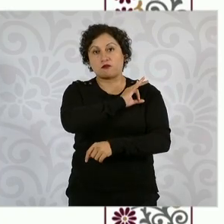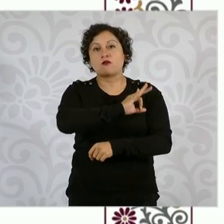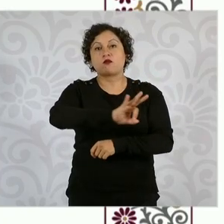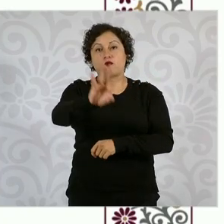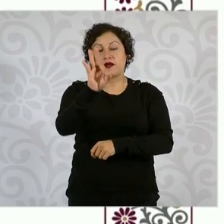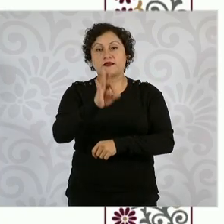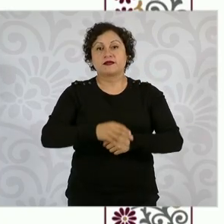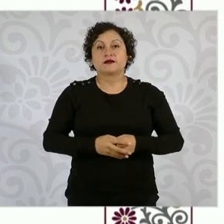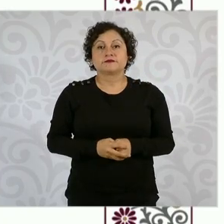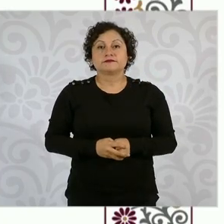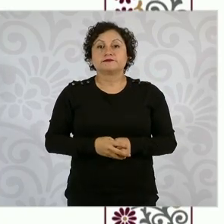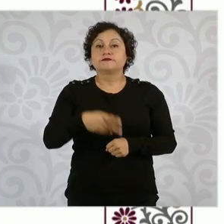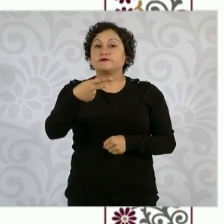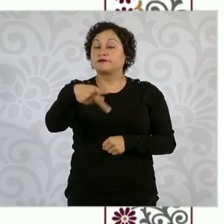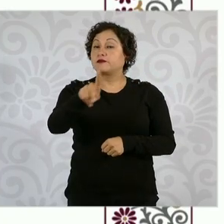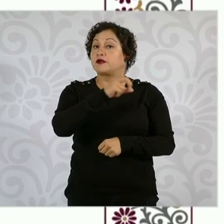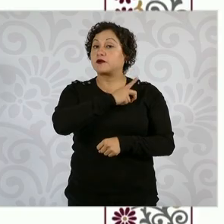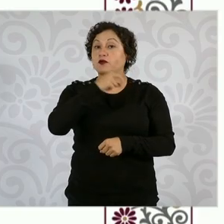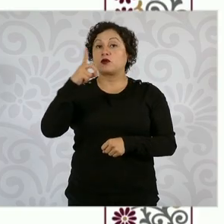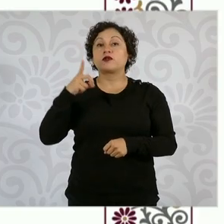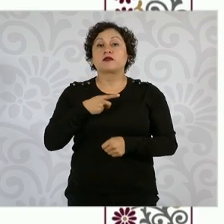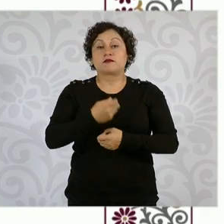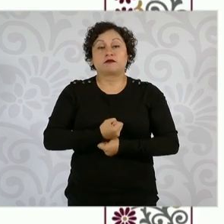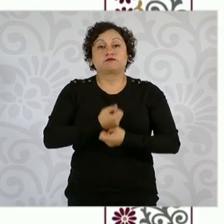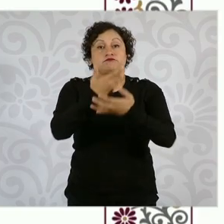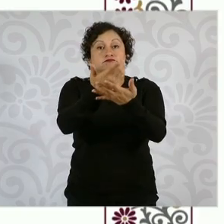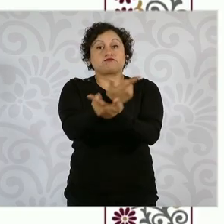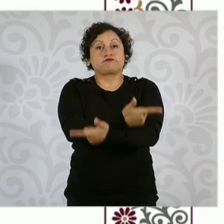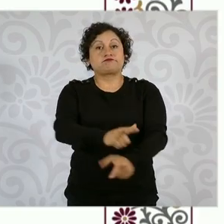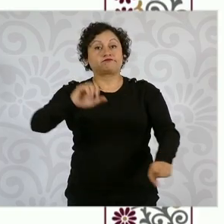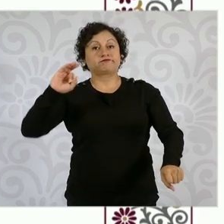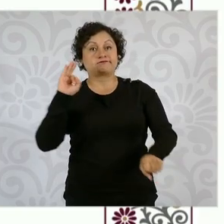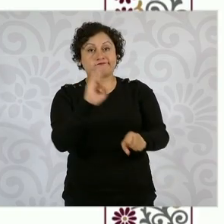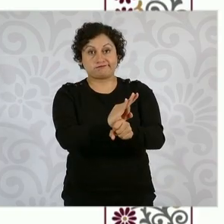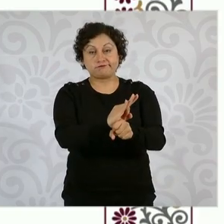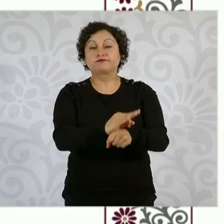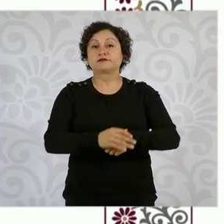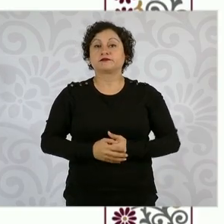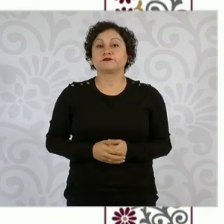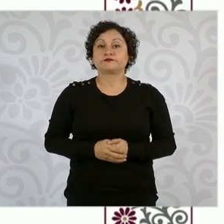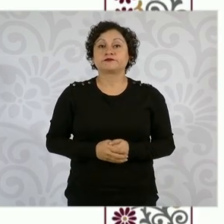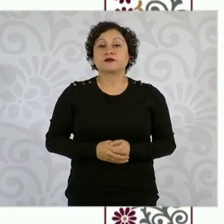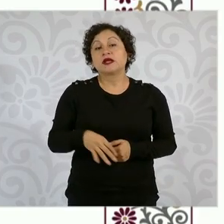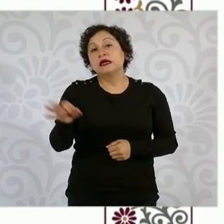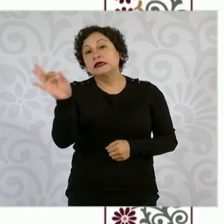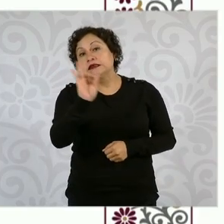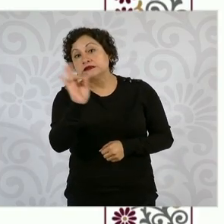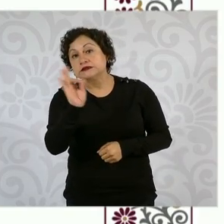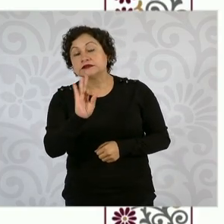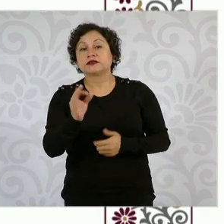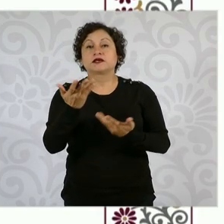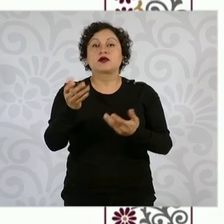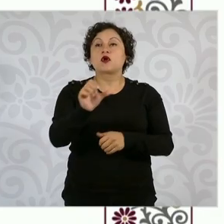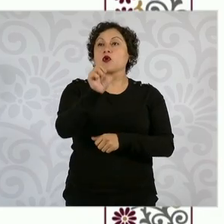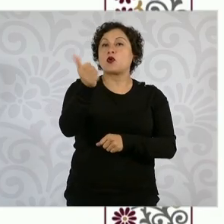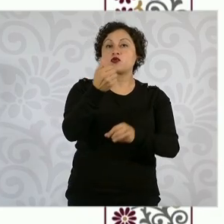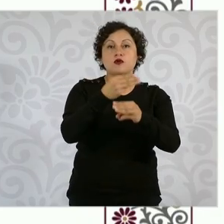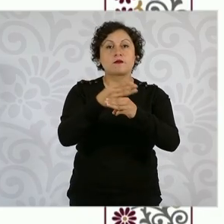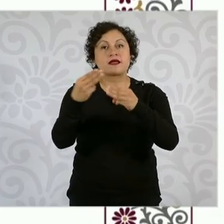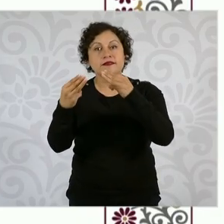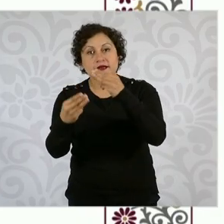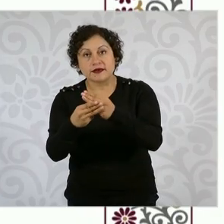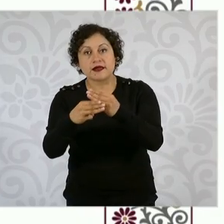el derecho de la libertad de expresión. Queda prohibido cualquier entrega de material utilitario, a